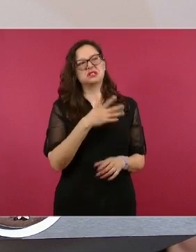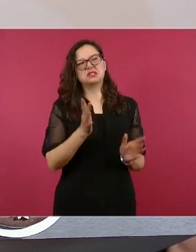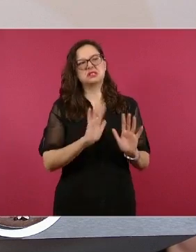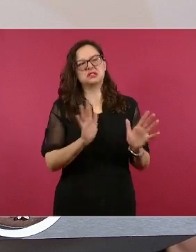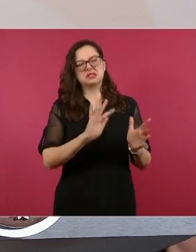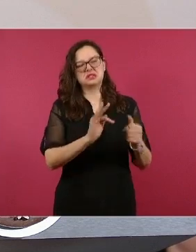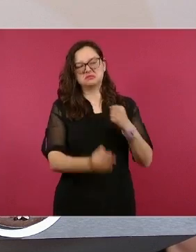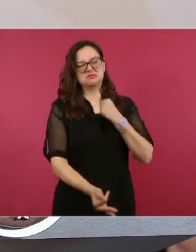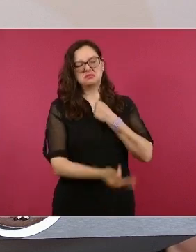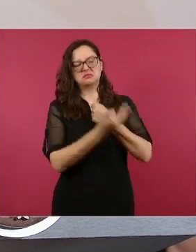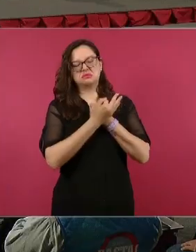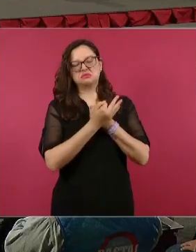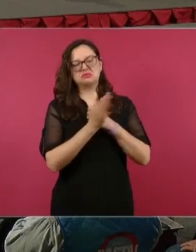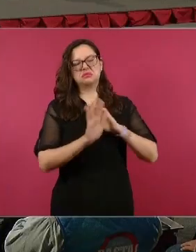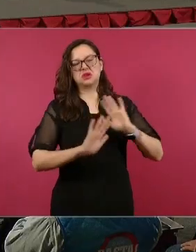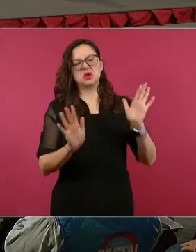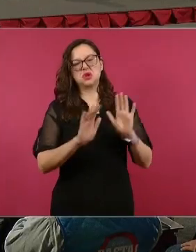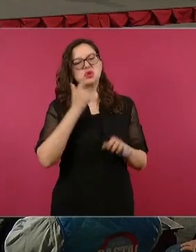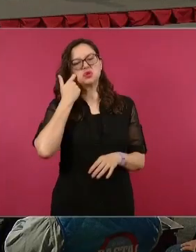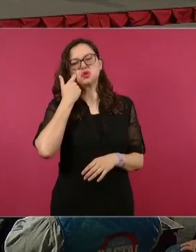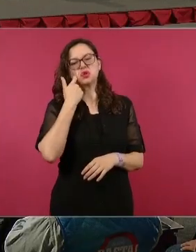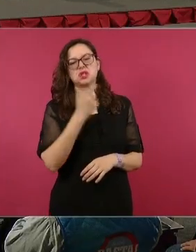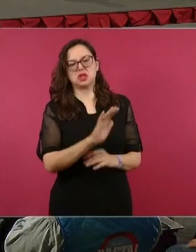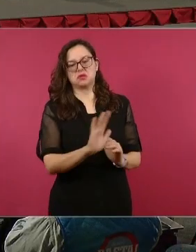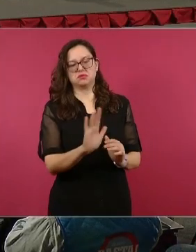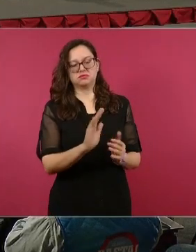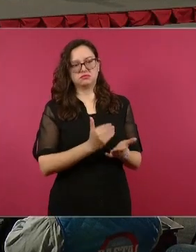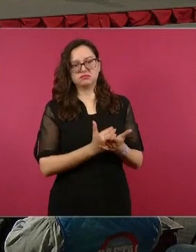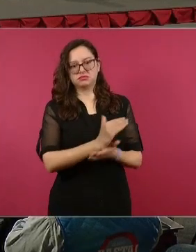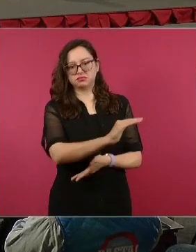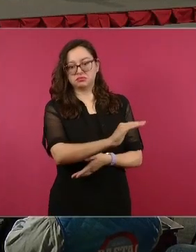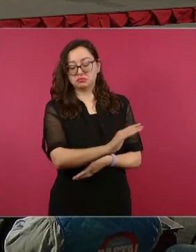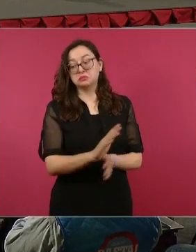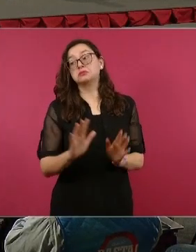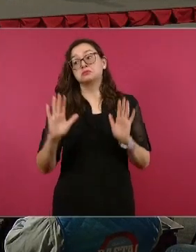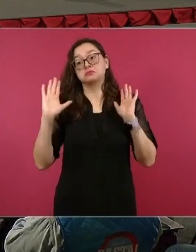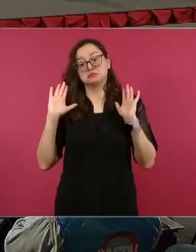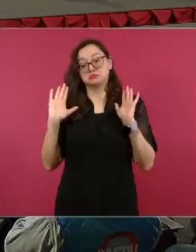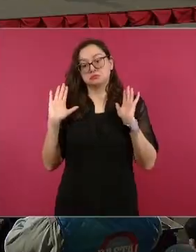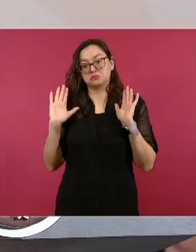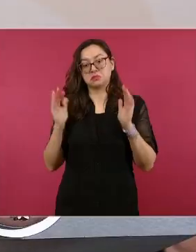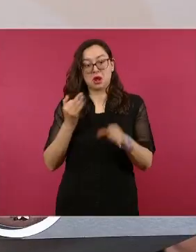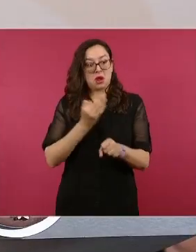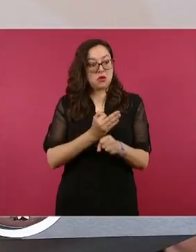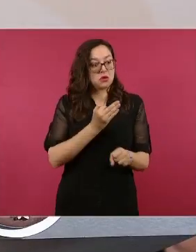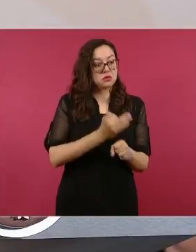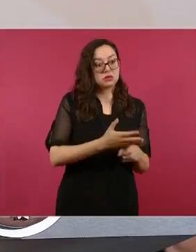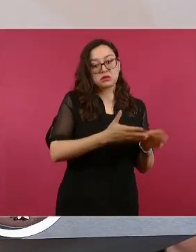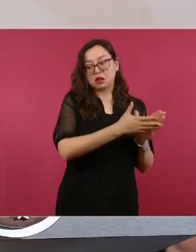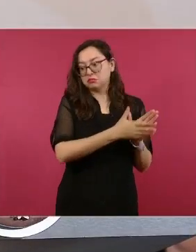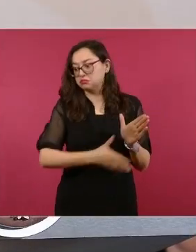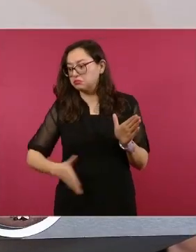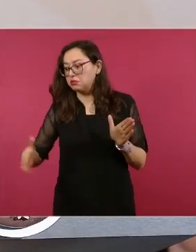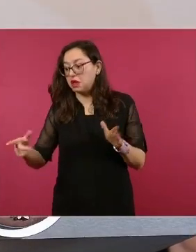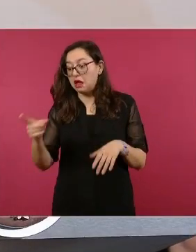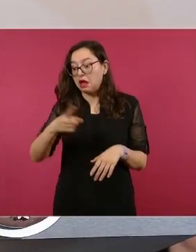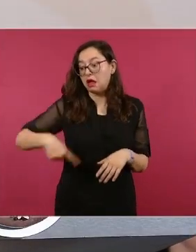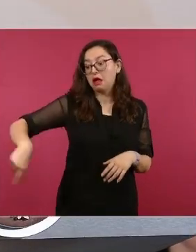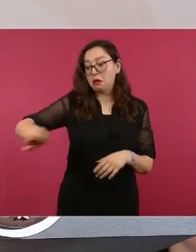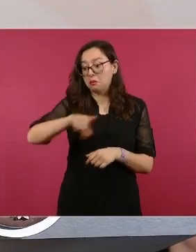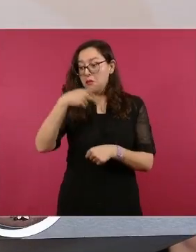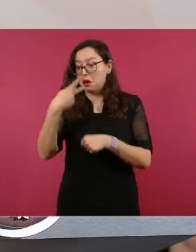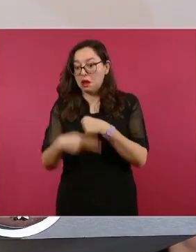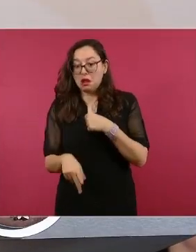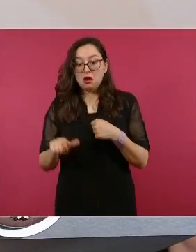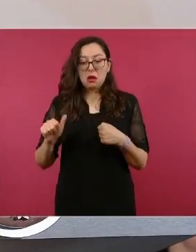al momento no tenemos ninguna en análisis de riesgo. Recordar que el gobierno